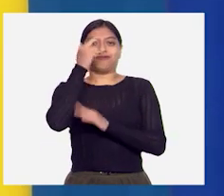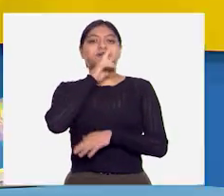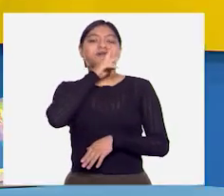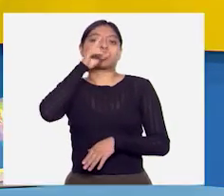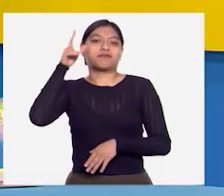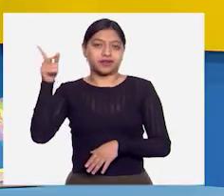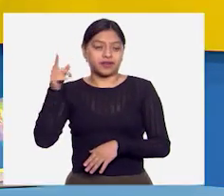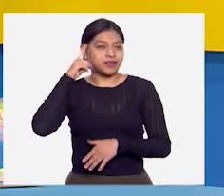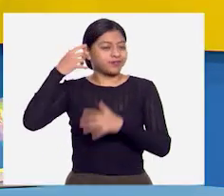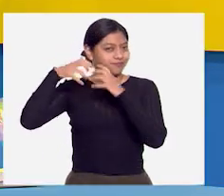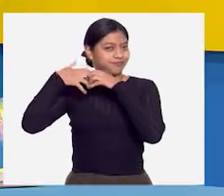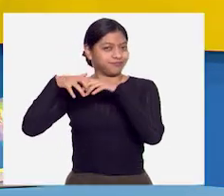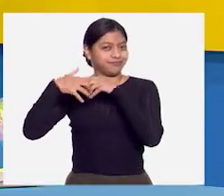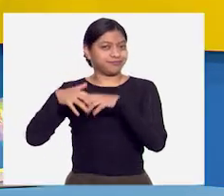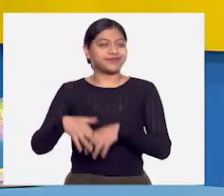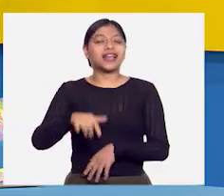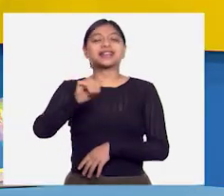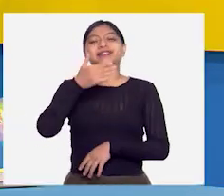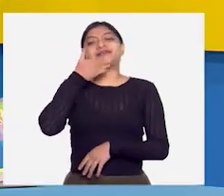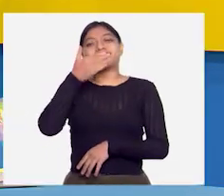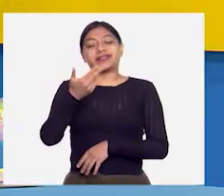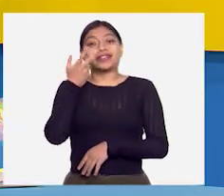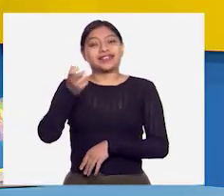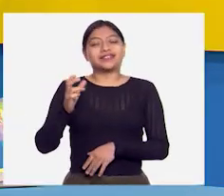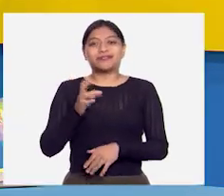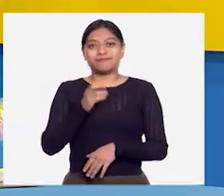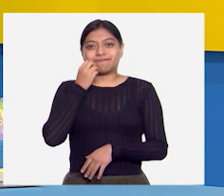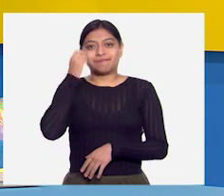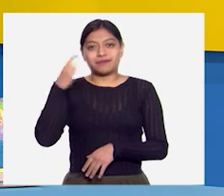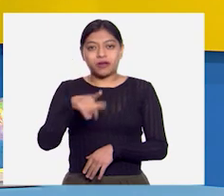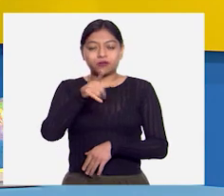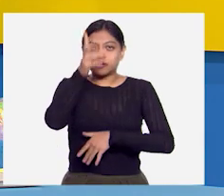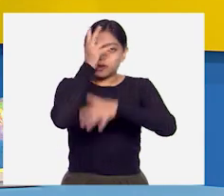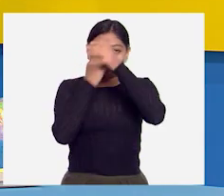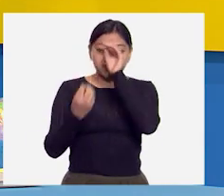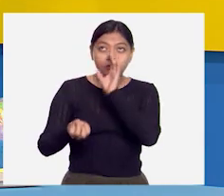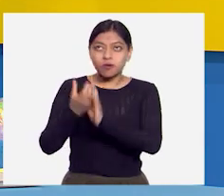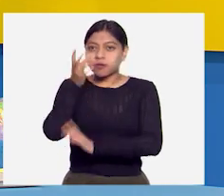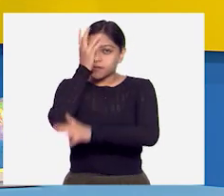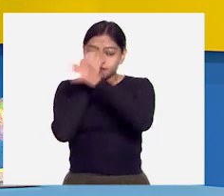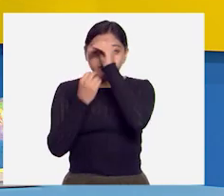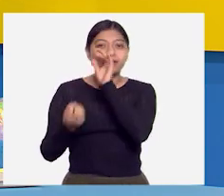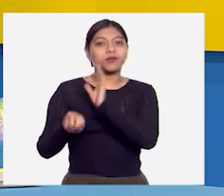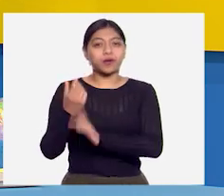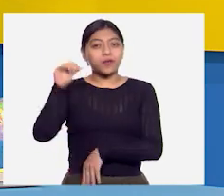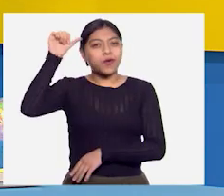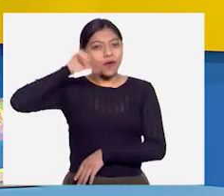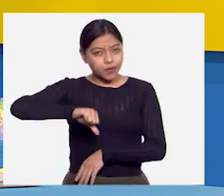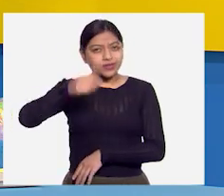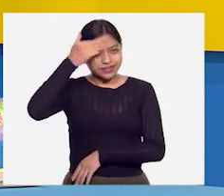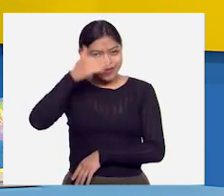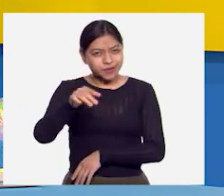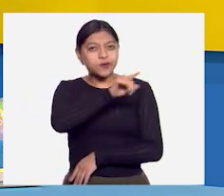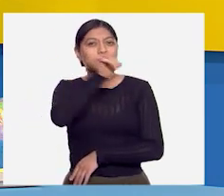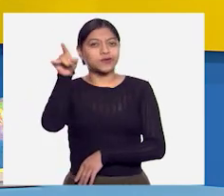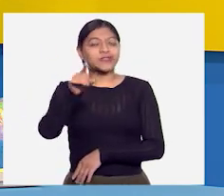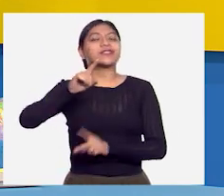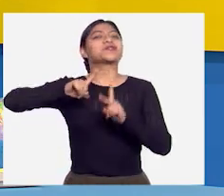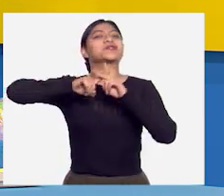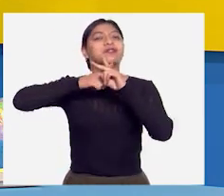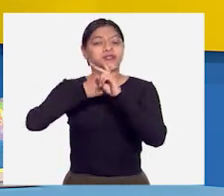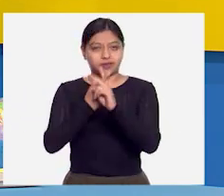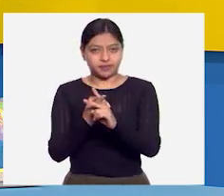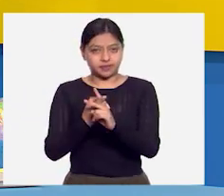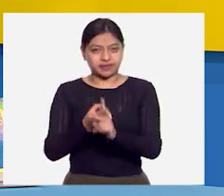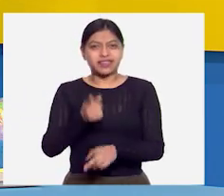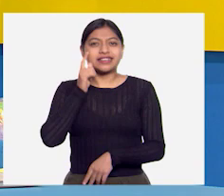niños. Por supuesto, María, es fascinante adquirir nuevos conocimientos. ¿Saben? El día de hoy precisamente vamos a iniciar con